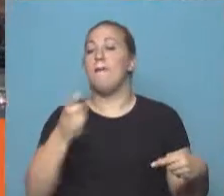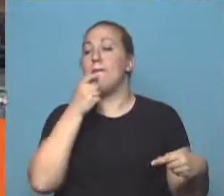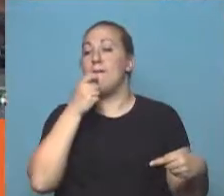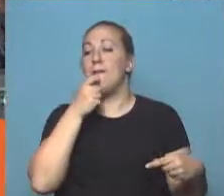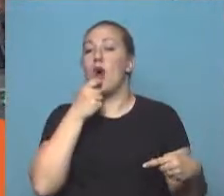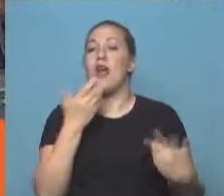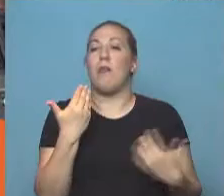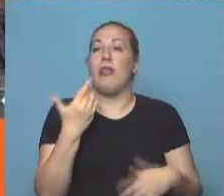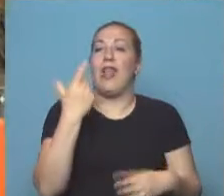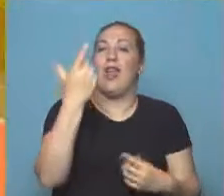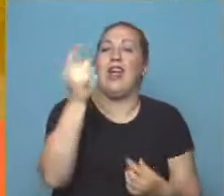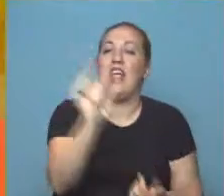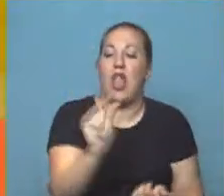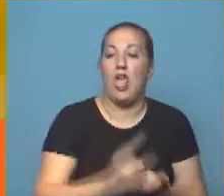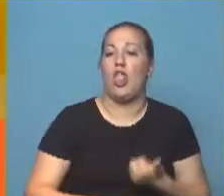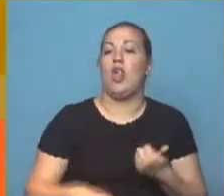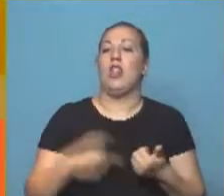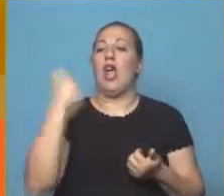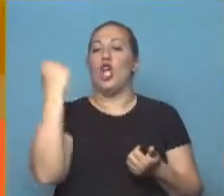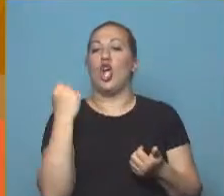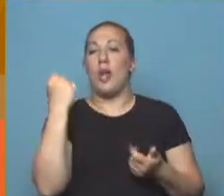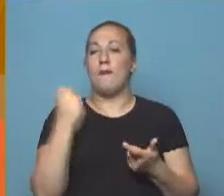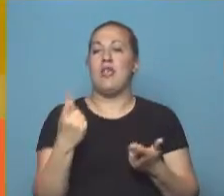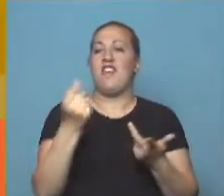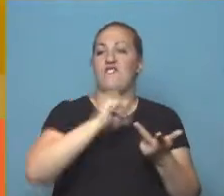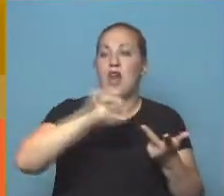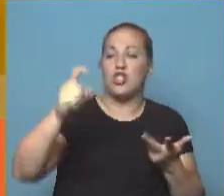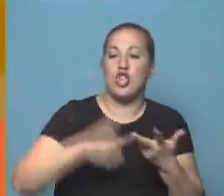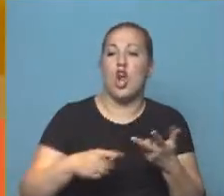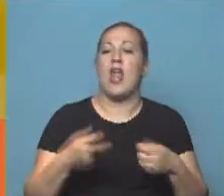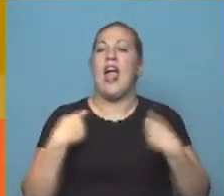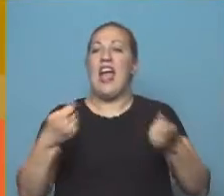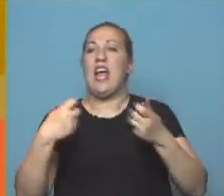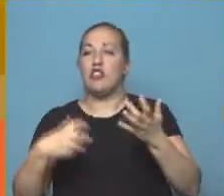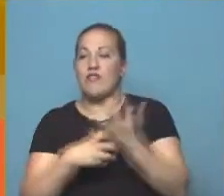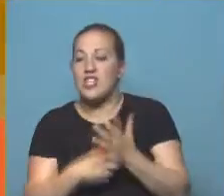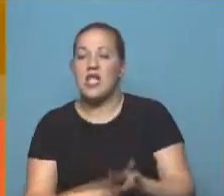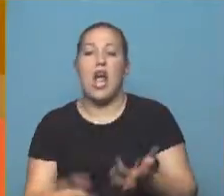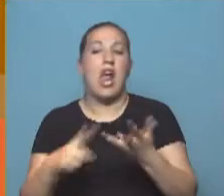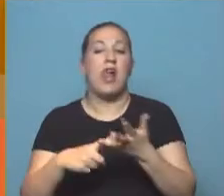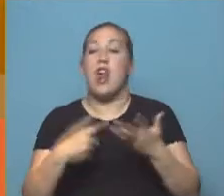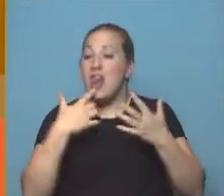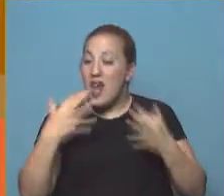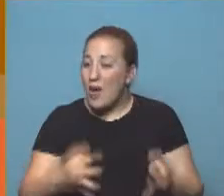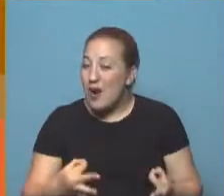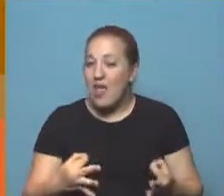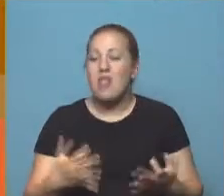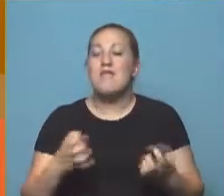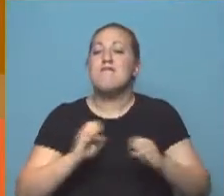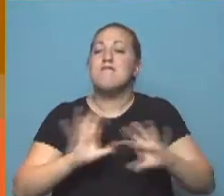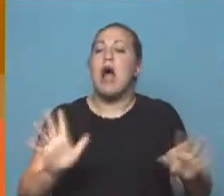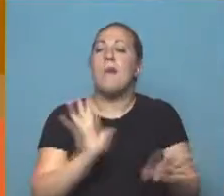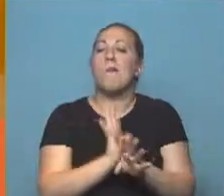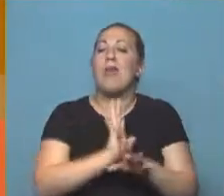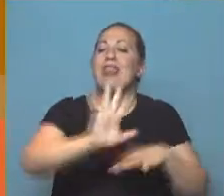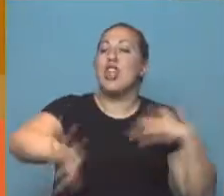al crédito, como el tema de la macroeconomía, la inflación, el déficit fiscal, entre otras tantas cuestiones, la verdad estaban bastante desordenados